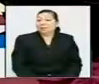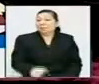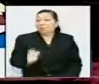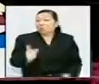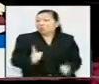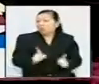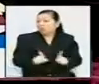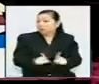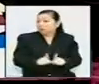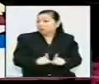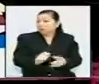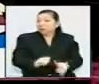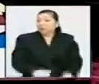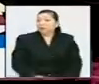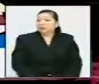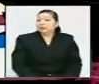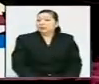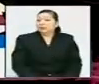personaje civil